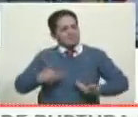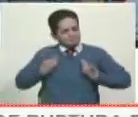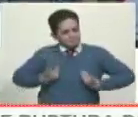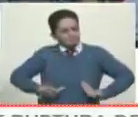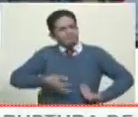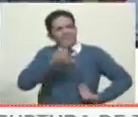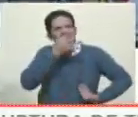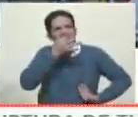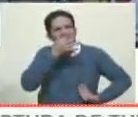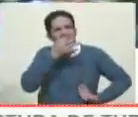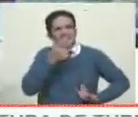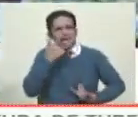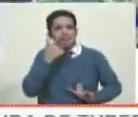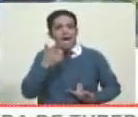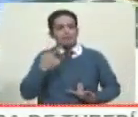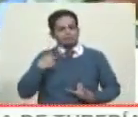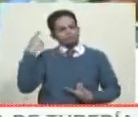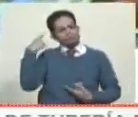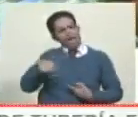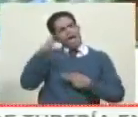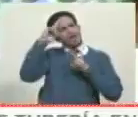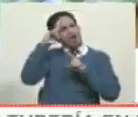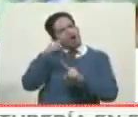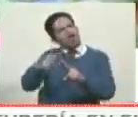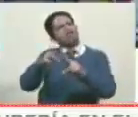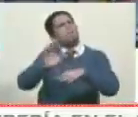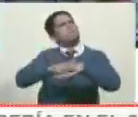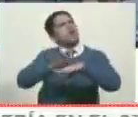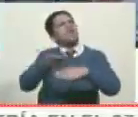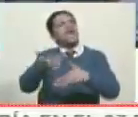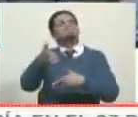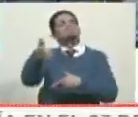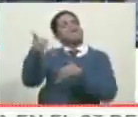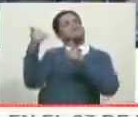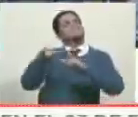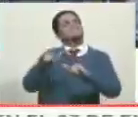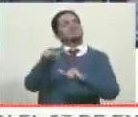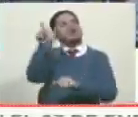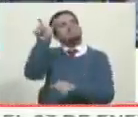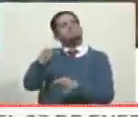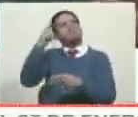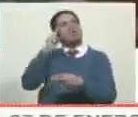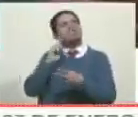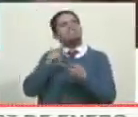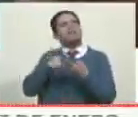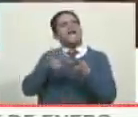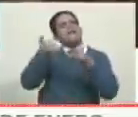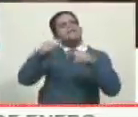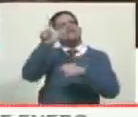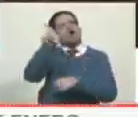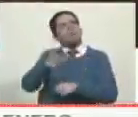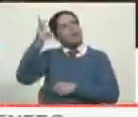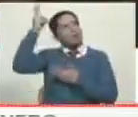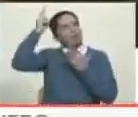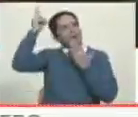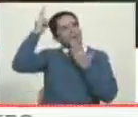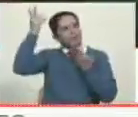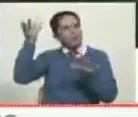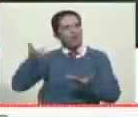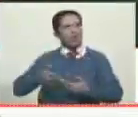están cargados de honor porque son hijos de bolívar son hijos de juan jose rondón son hijos de guaicaipuro